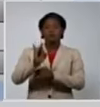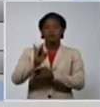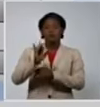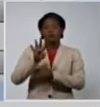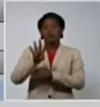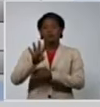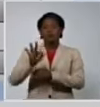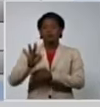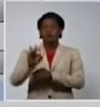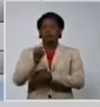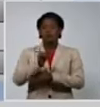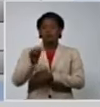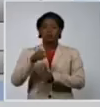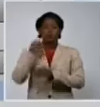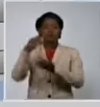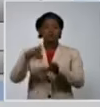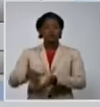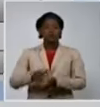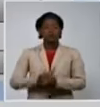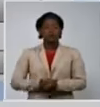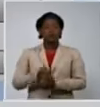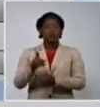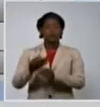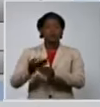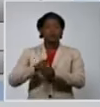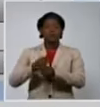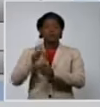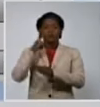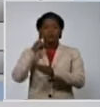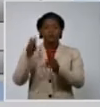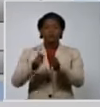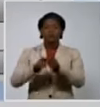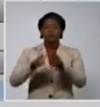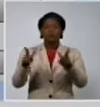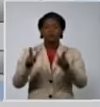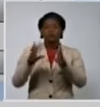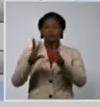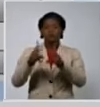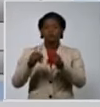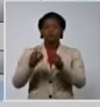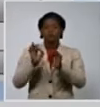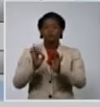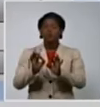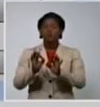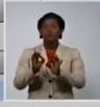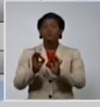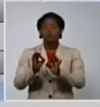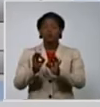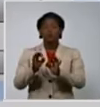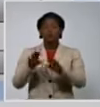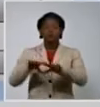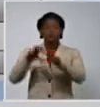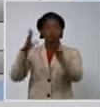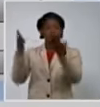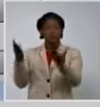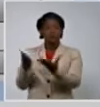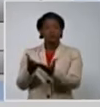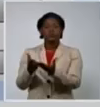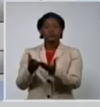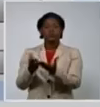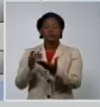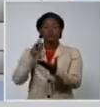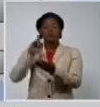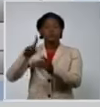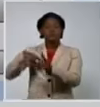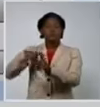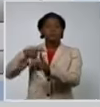8.748. que hace que la cifra de fallecidos ya sea en el mundo, ya sea superior a